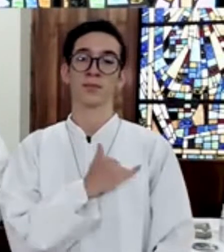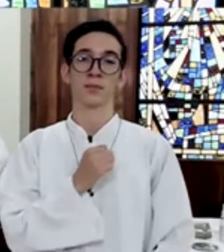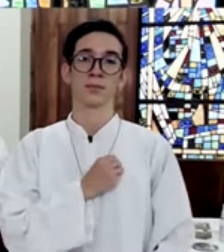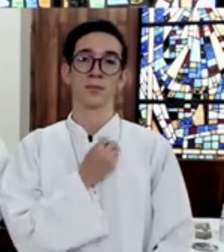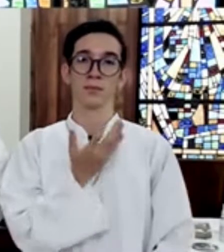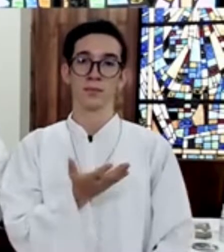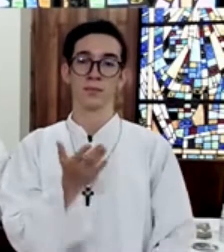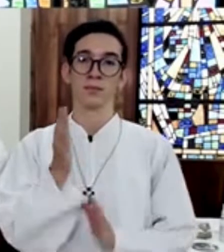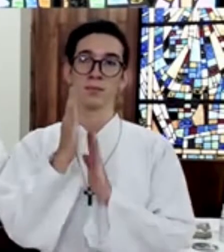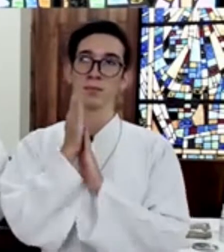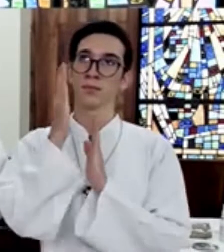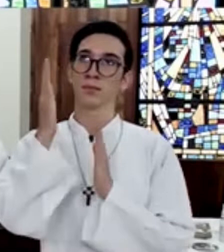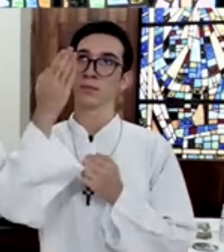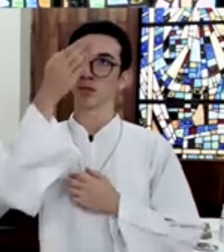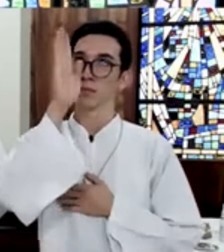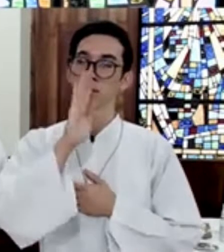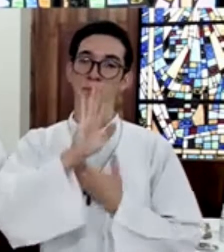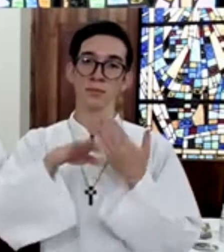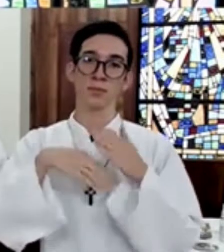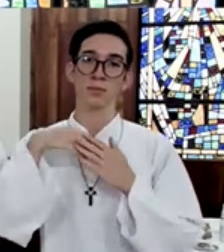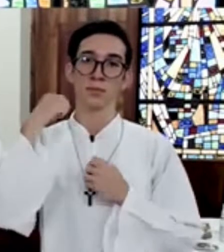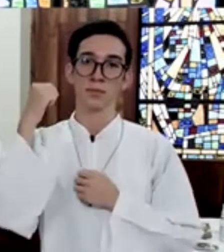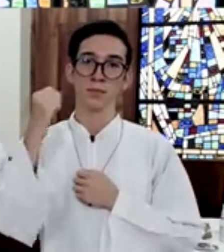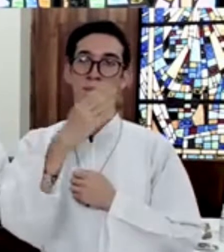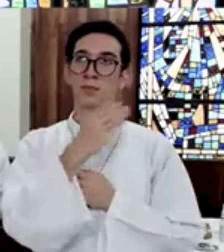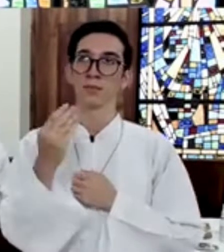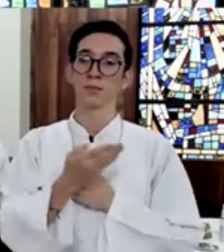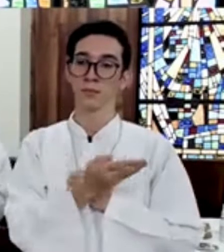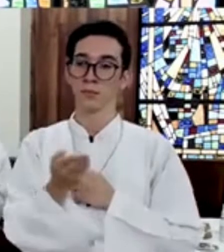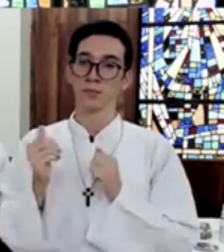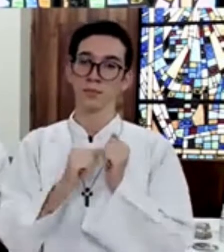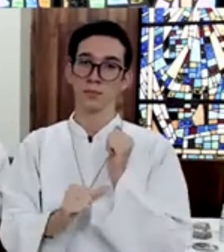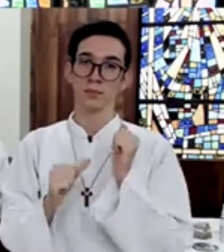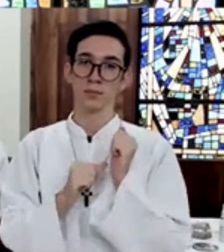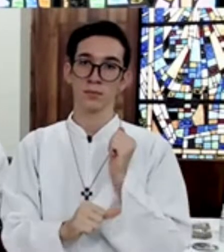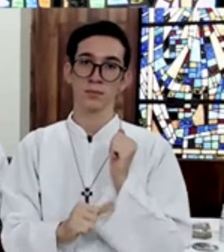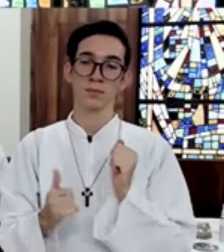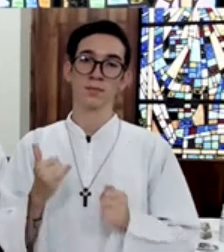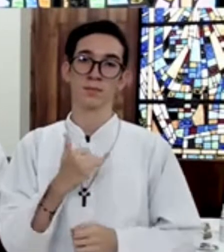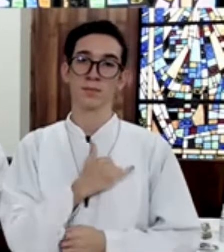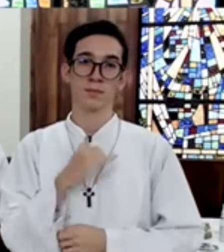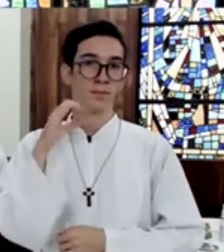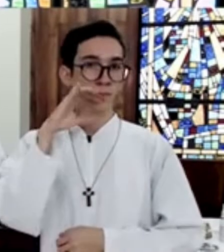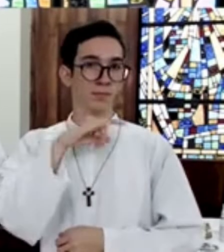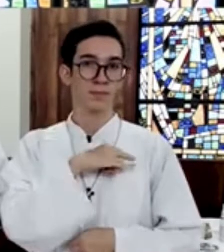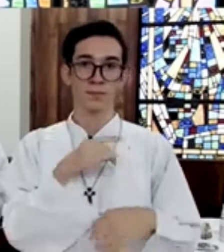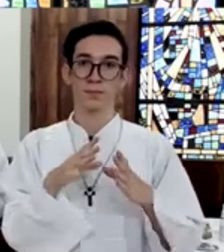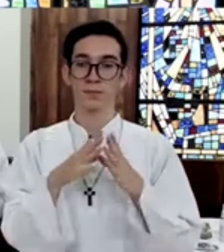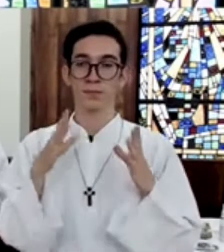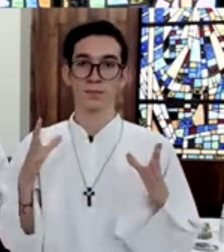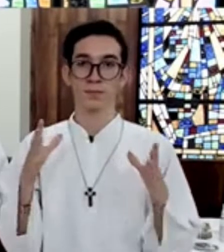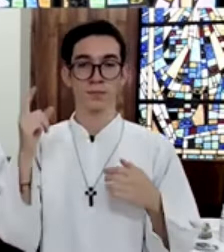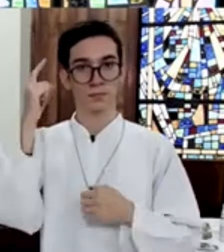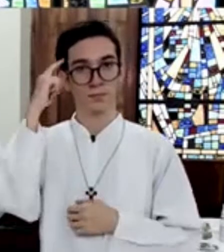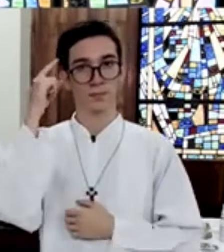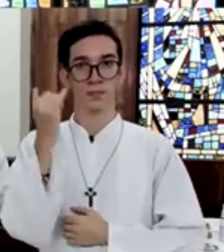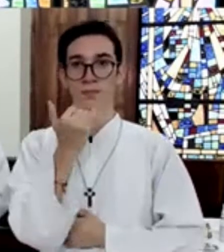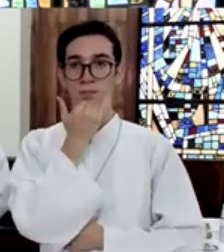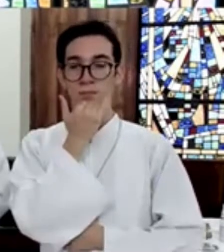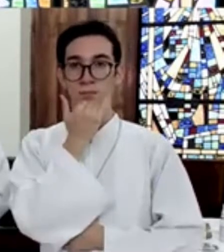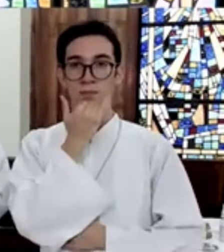Yo confieso ante Dios Todopoderoso y ante ustedes, hermanos, que he pecado mucho